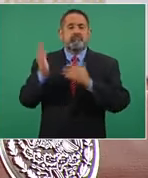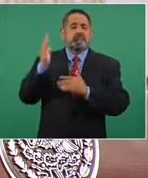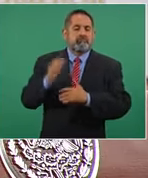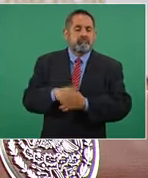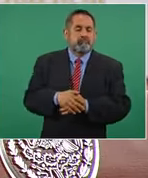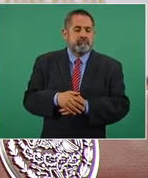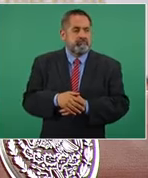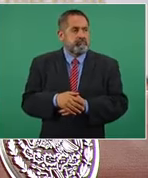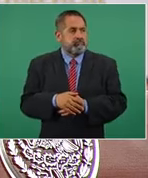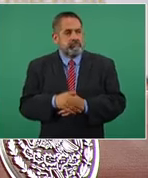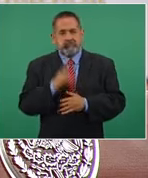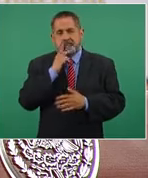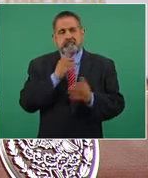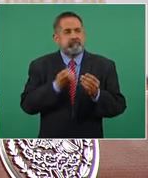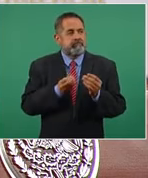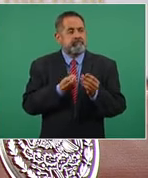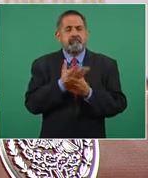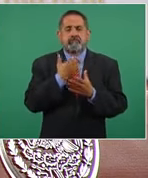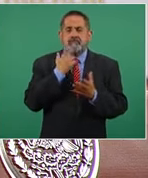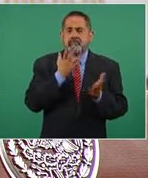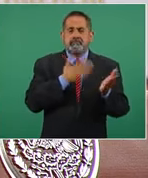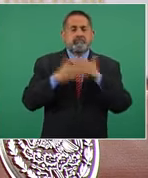y empieza a crecer.